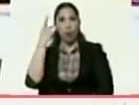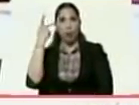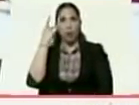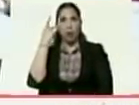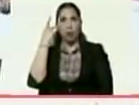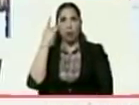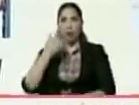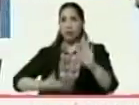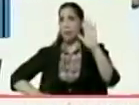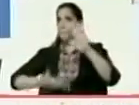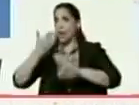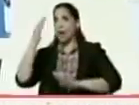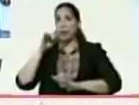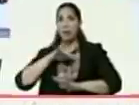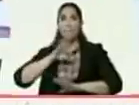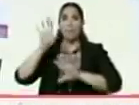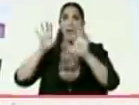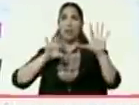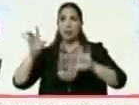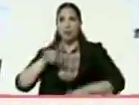se vayan a sus países